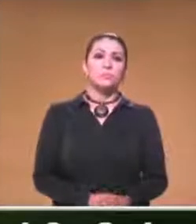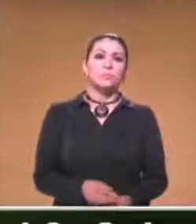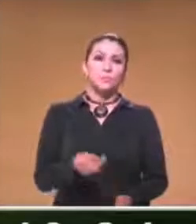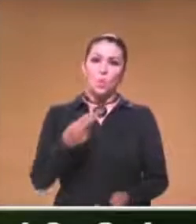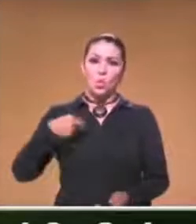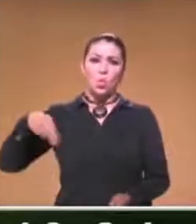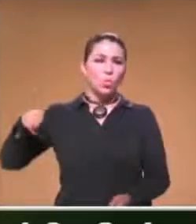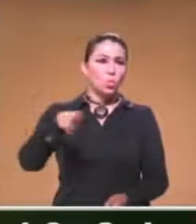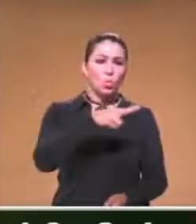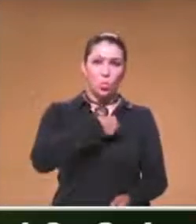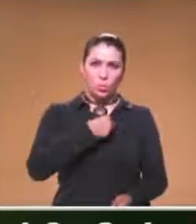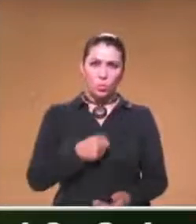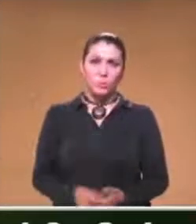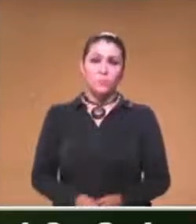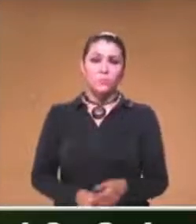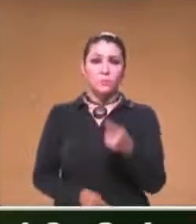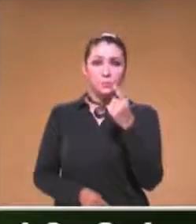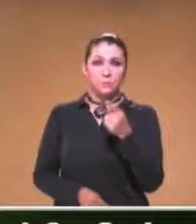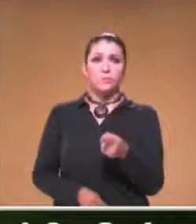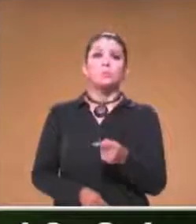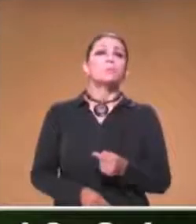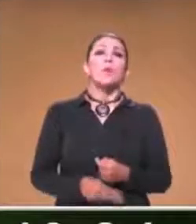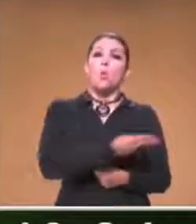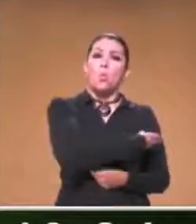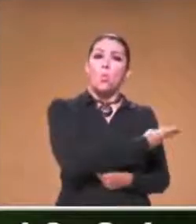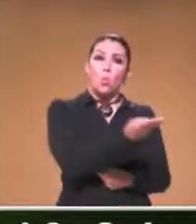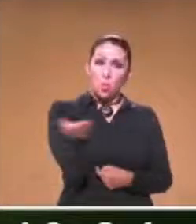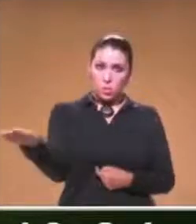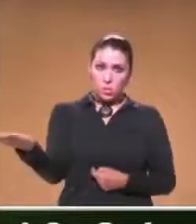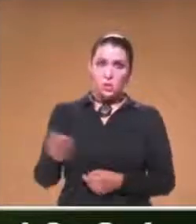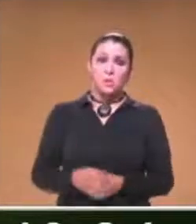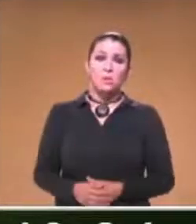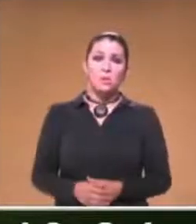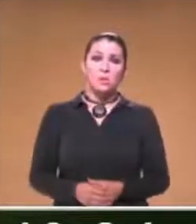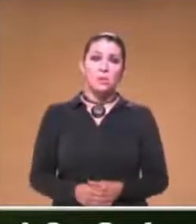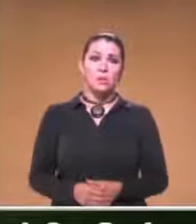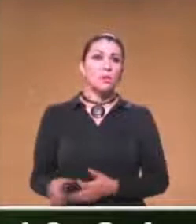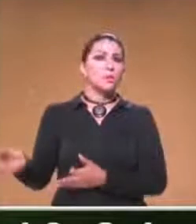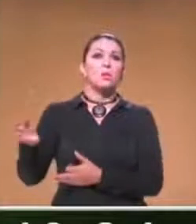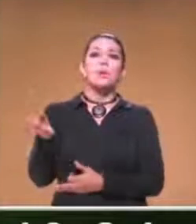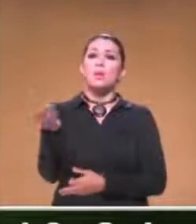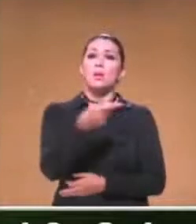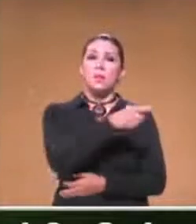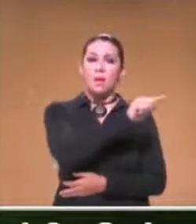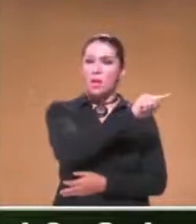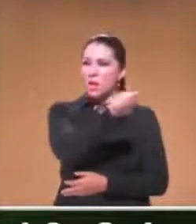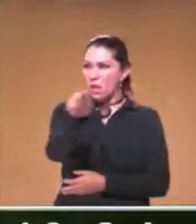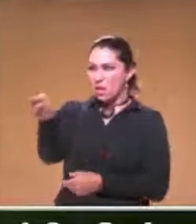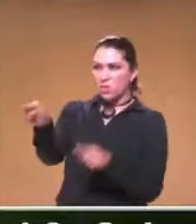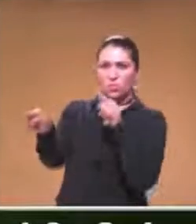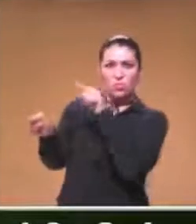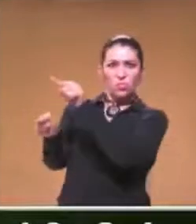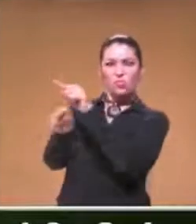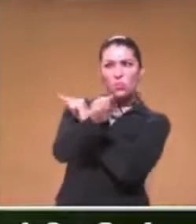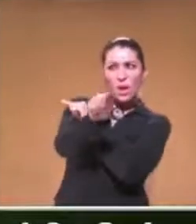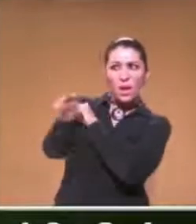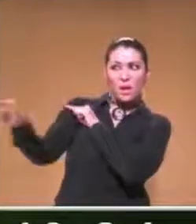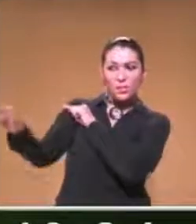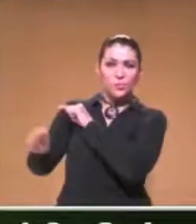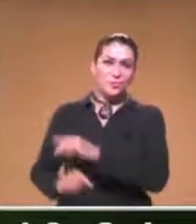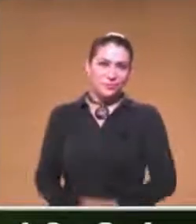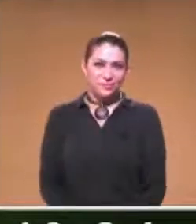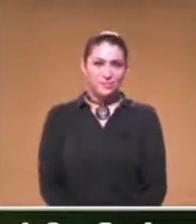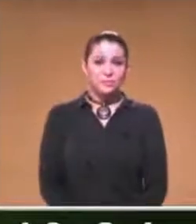de nosotros, you en plural para ustedes, and they para ellos. En la segunda columna tenemos